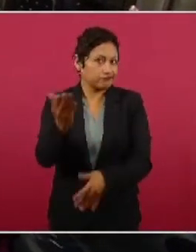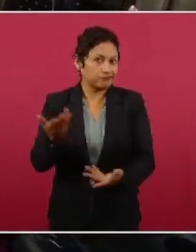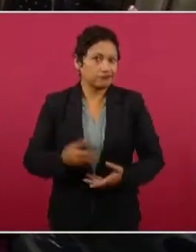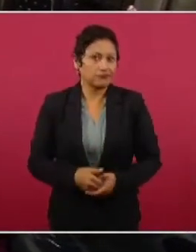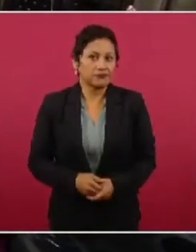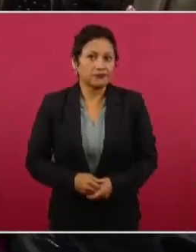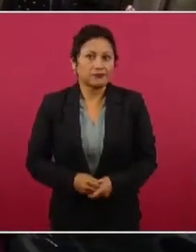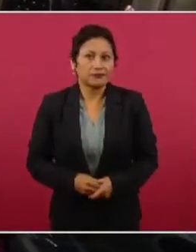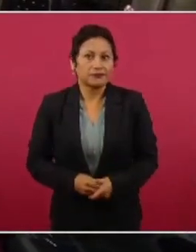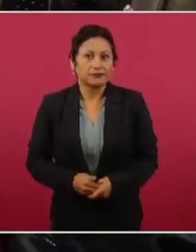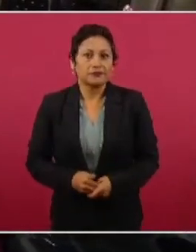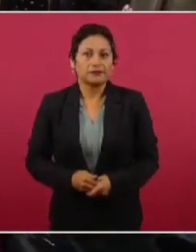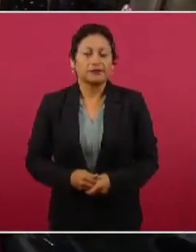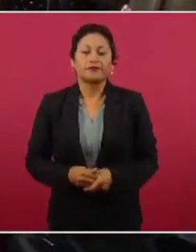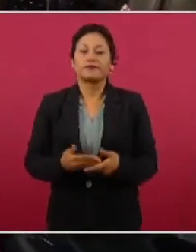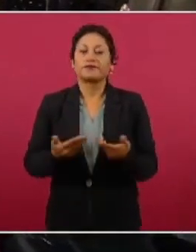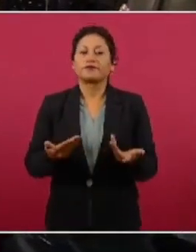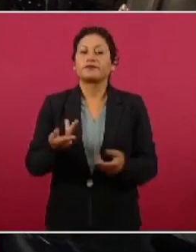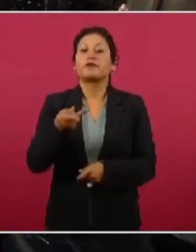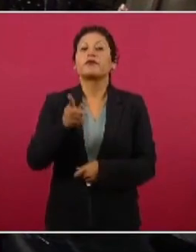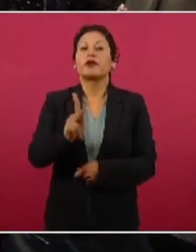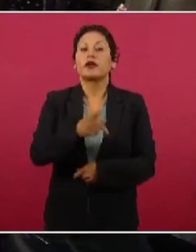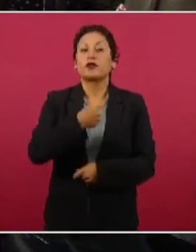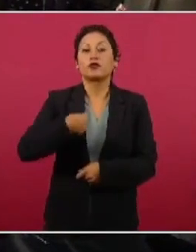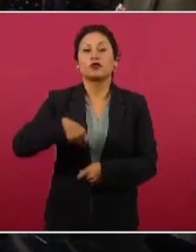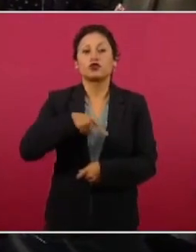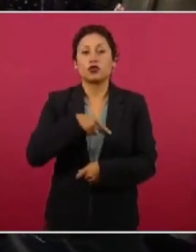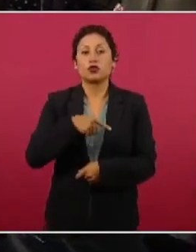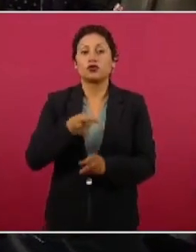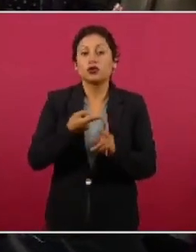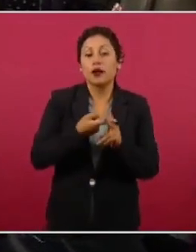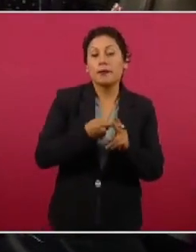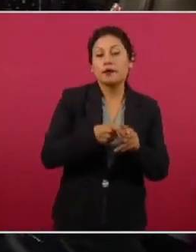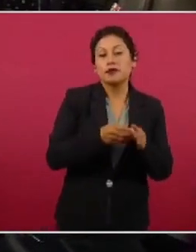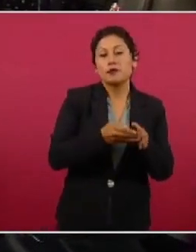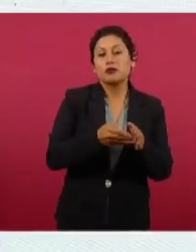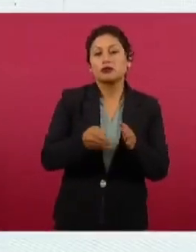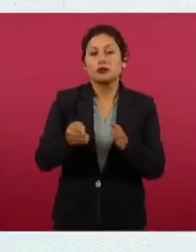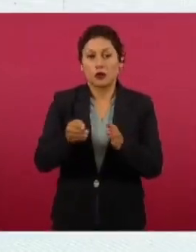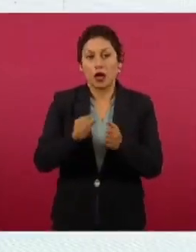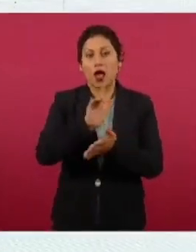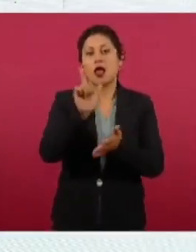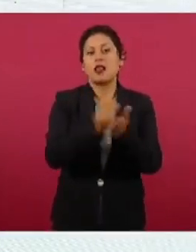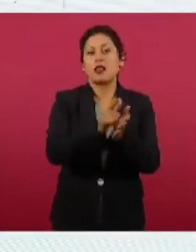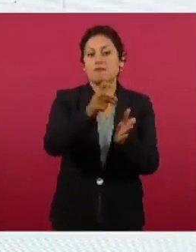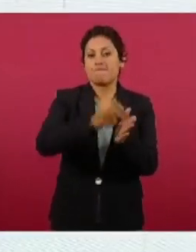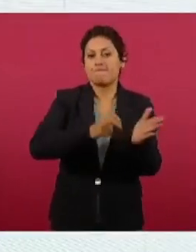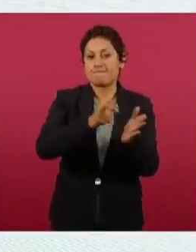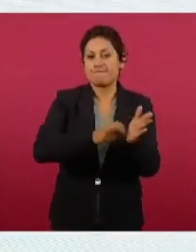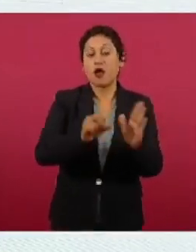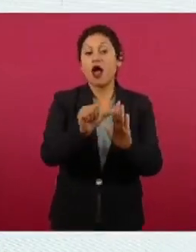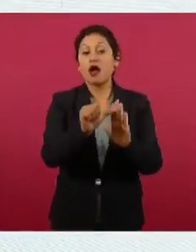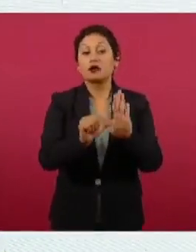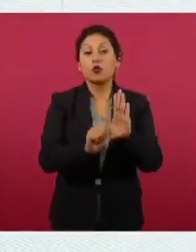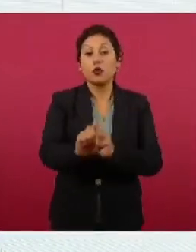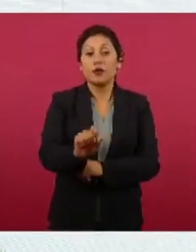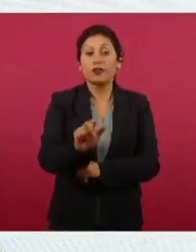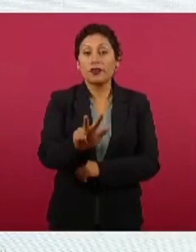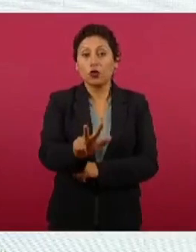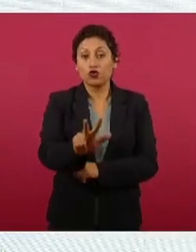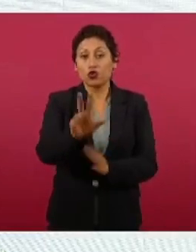pero esto sí lo logramos, la reforma al artículo 28 constitucional que